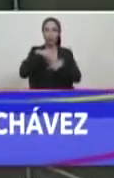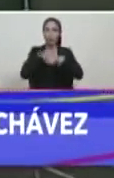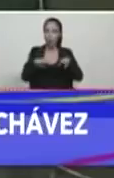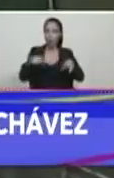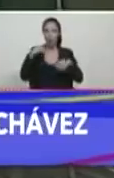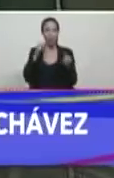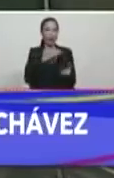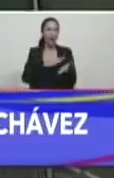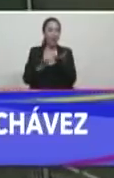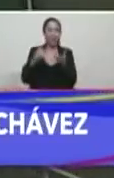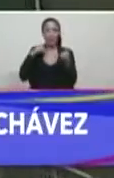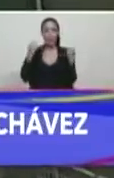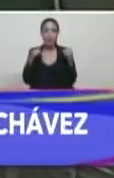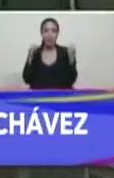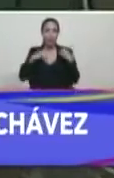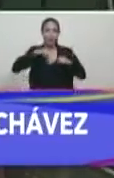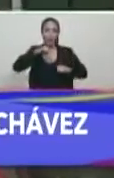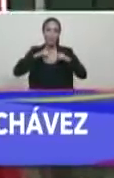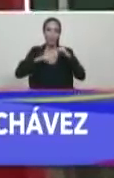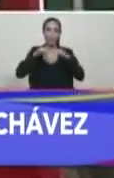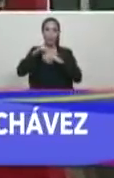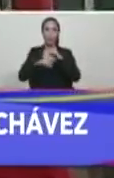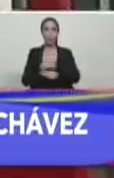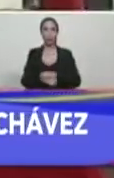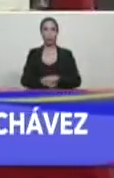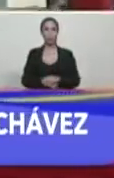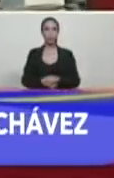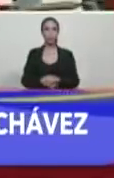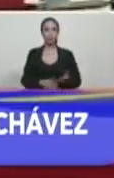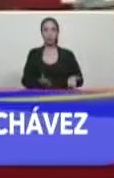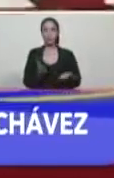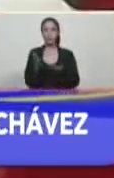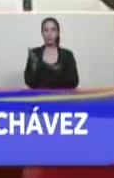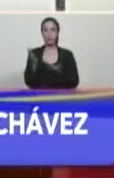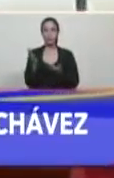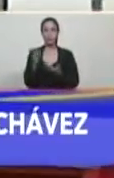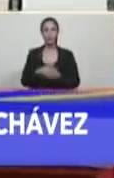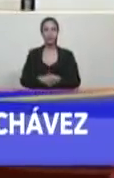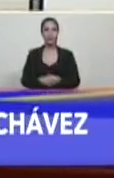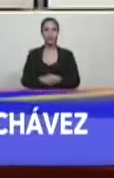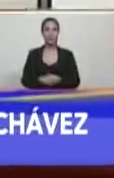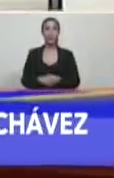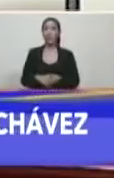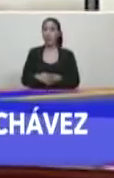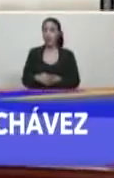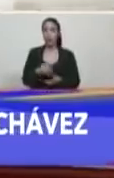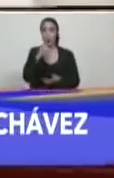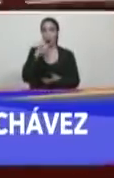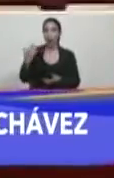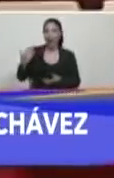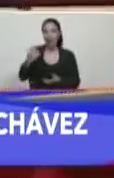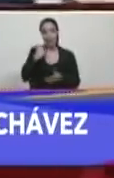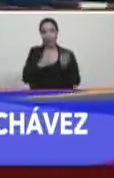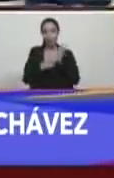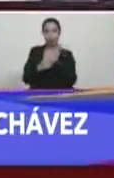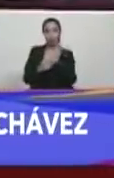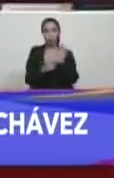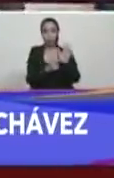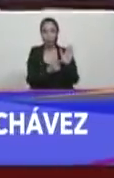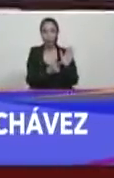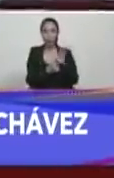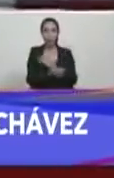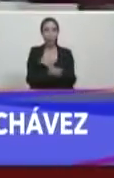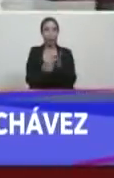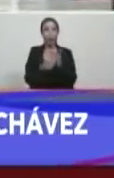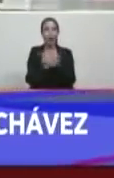totalmente gratis. Esta base de misiones se convirtió en una de las principales bases para transmitir a través de la estación